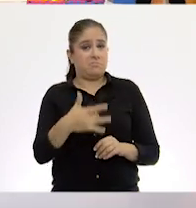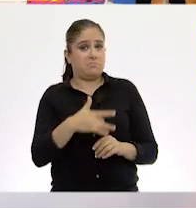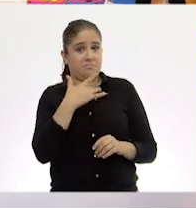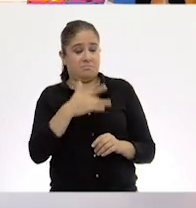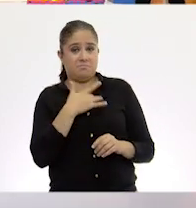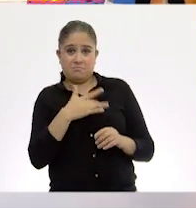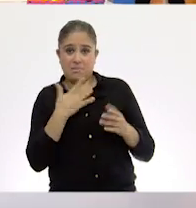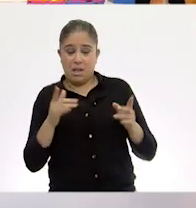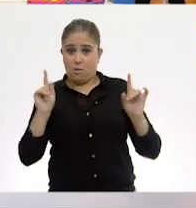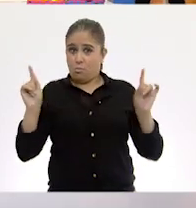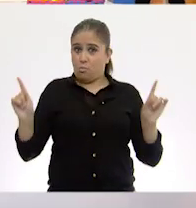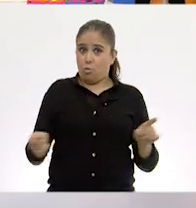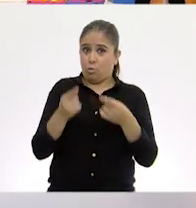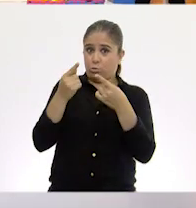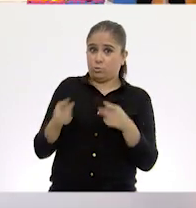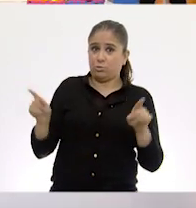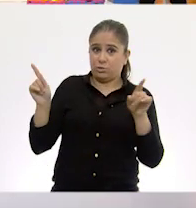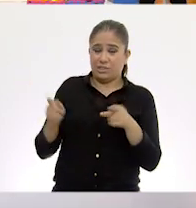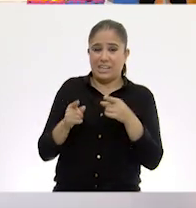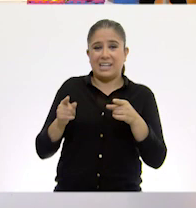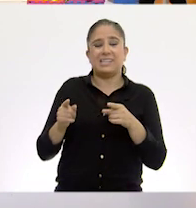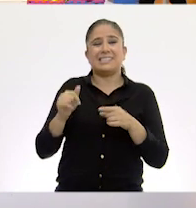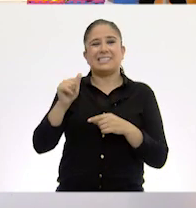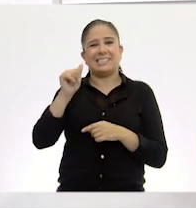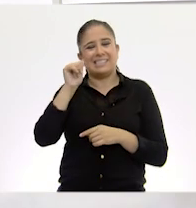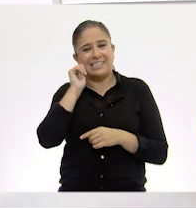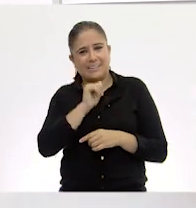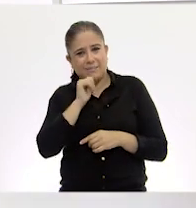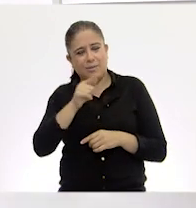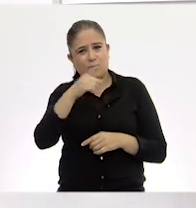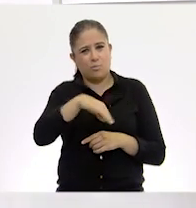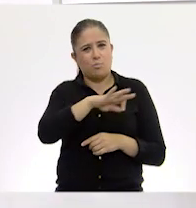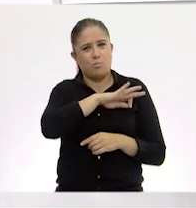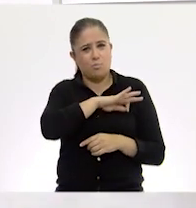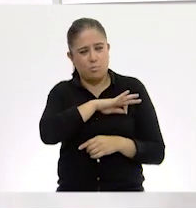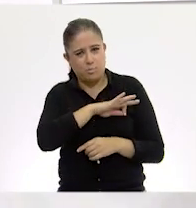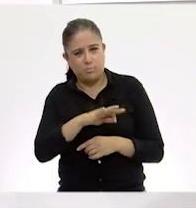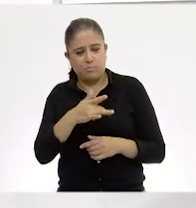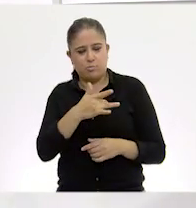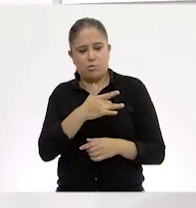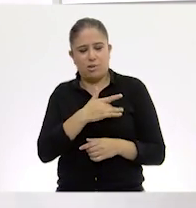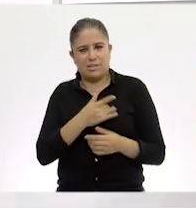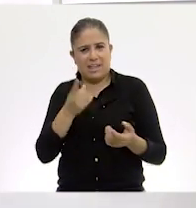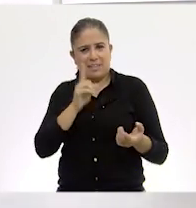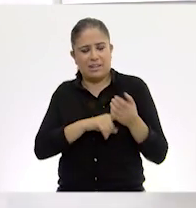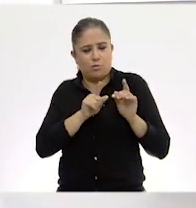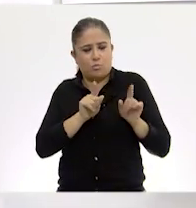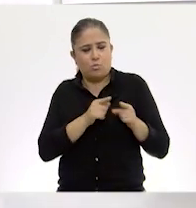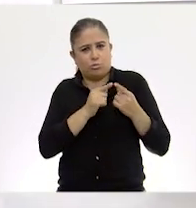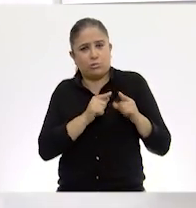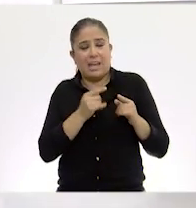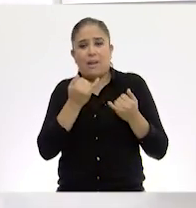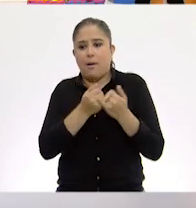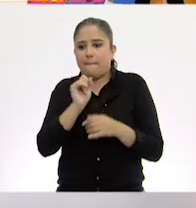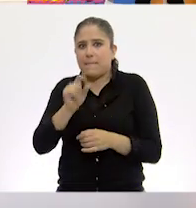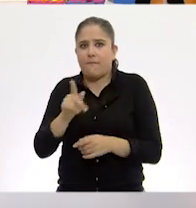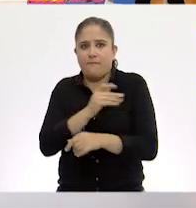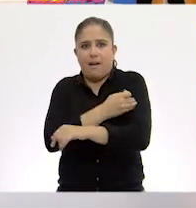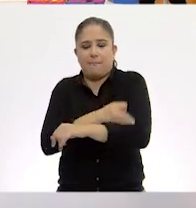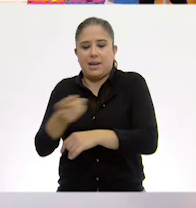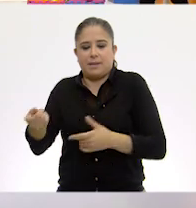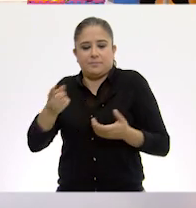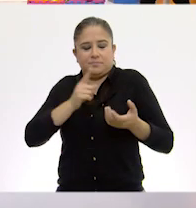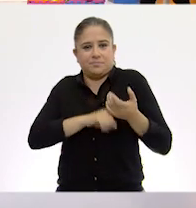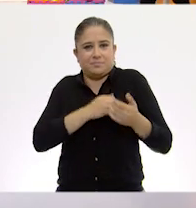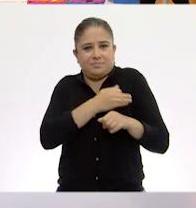más bien la música, es algo que podemos siempre llevar en nuestros corazones como nuestra familia. Ajá. ¿Sí?